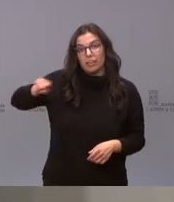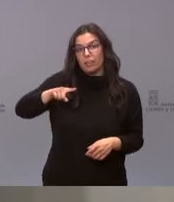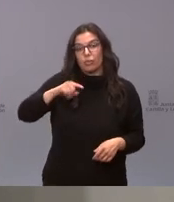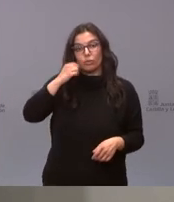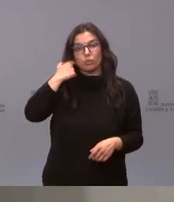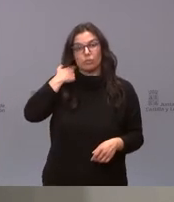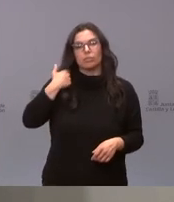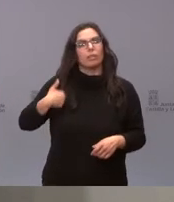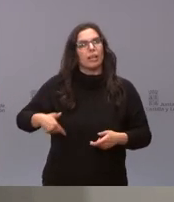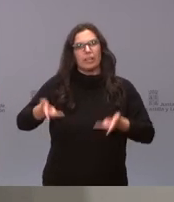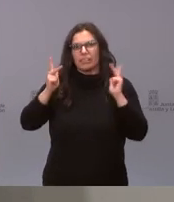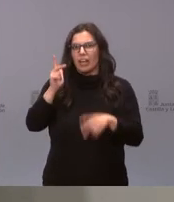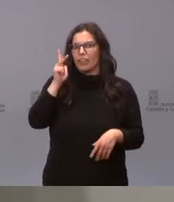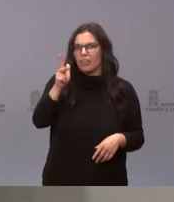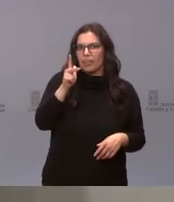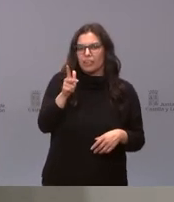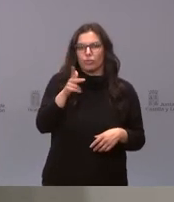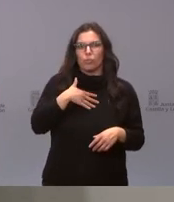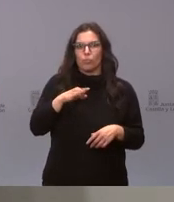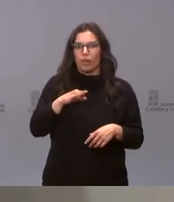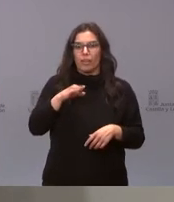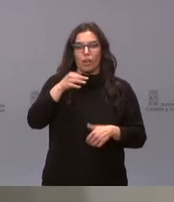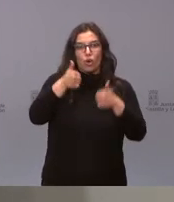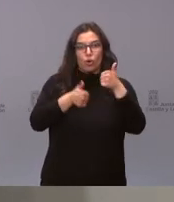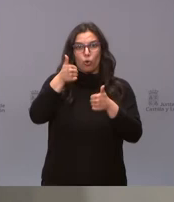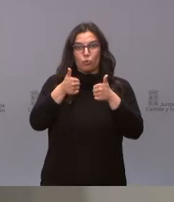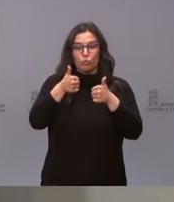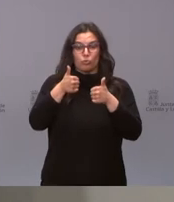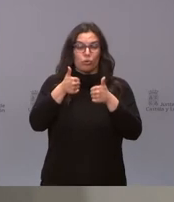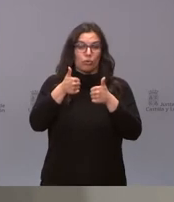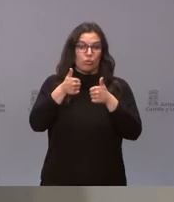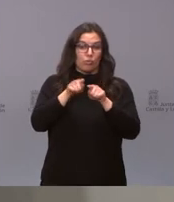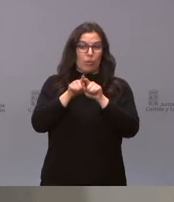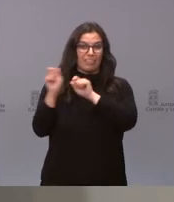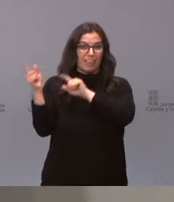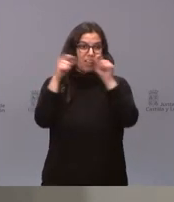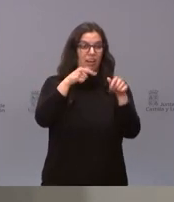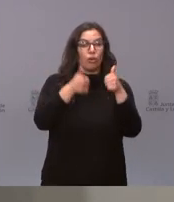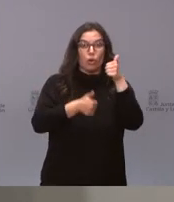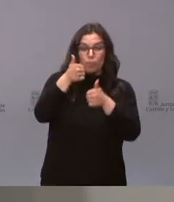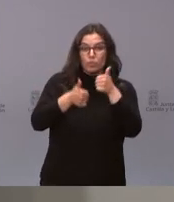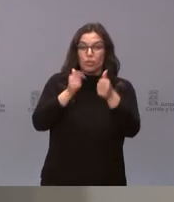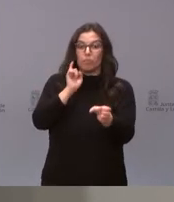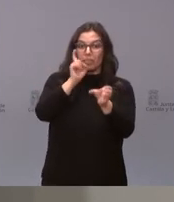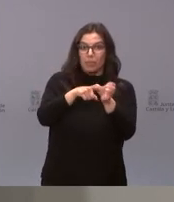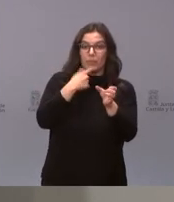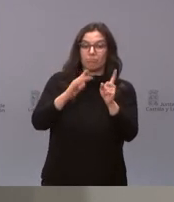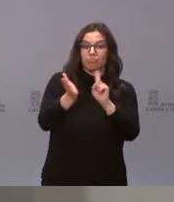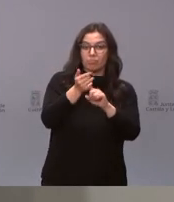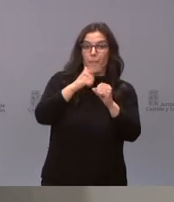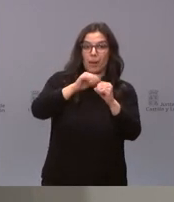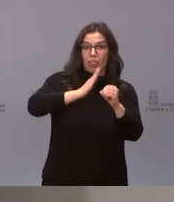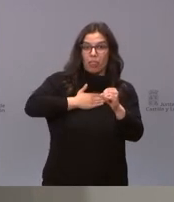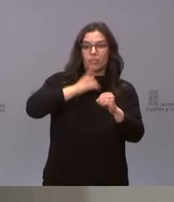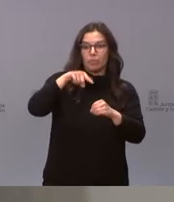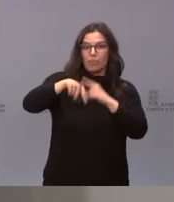libertad y el derecho de presentarse a los concursos a posición si se presentan al concurso posición y sacan plaza tienen también